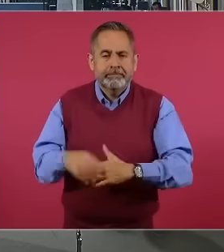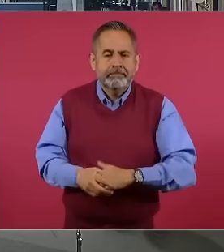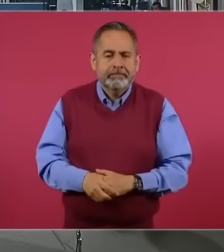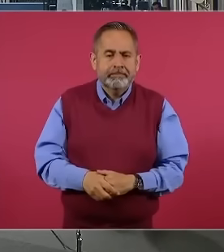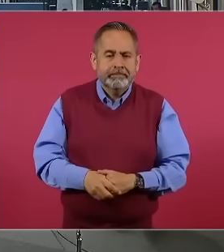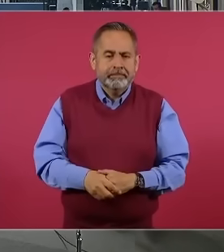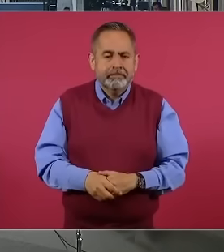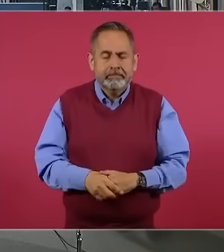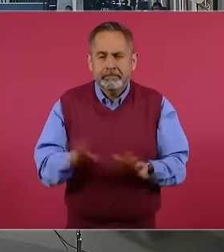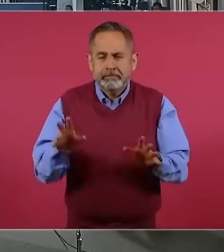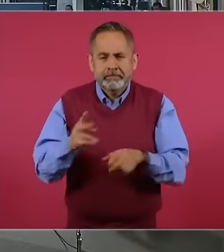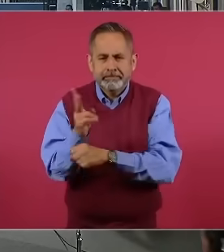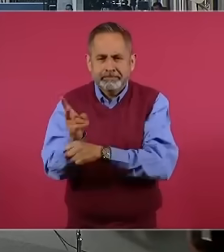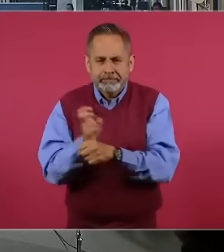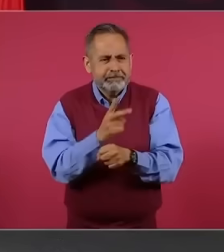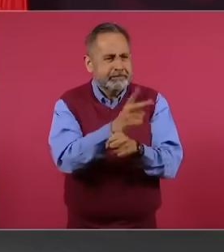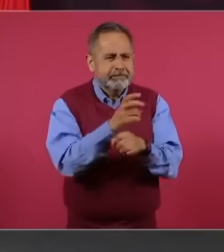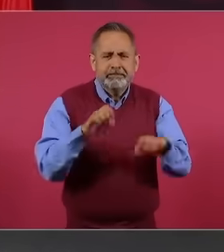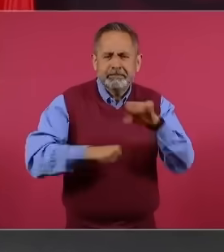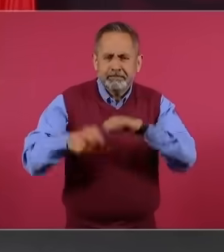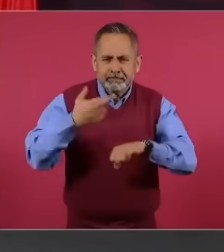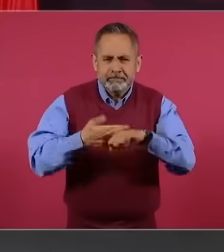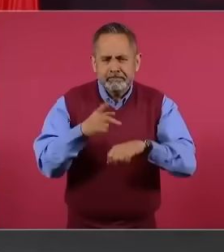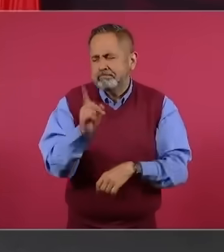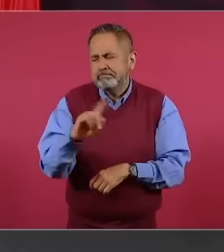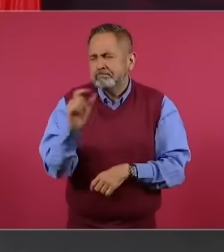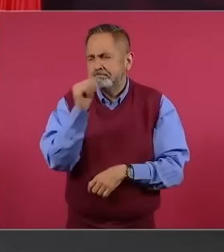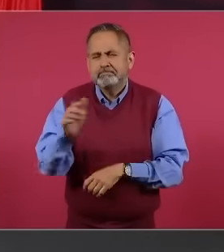No se invita a los embajadores,